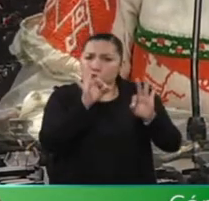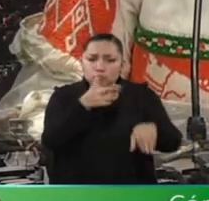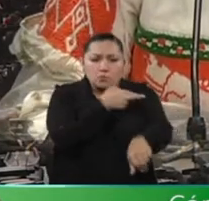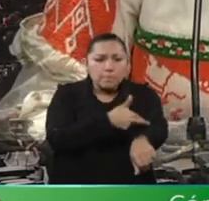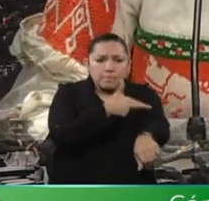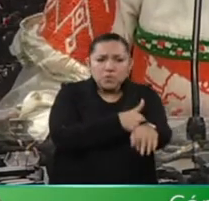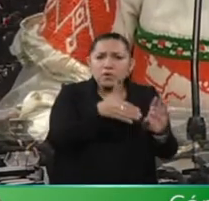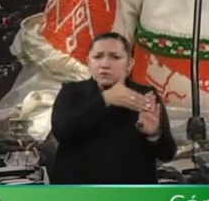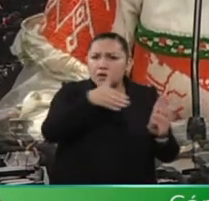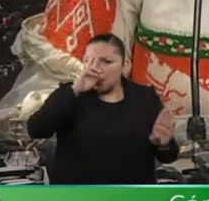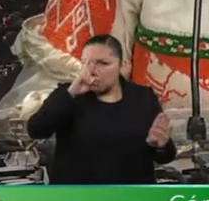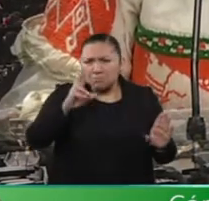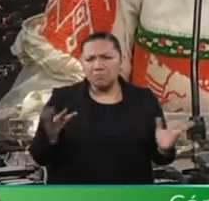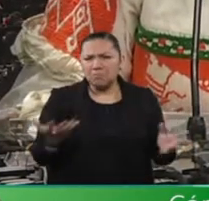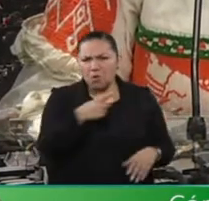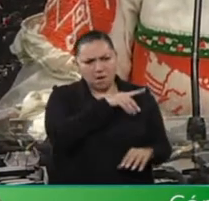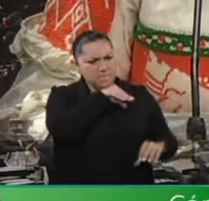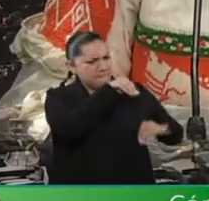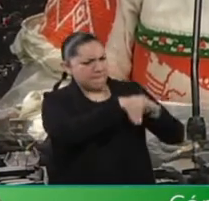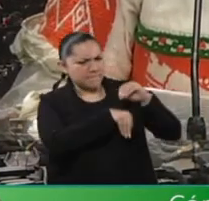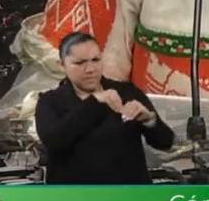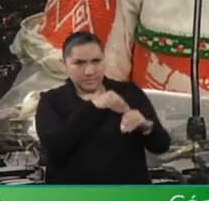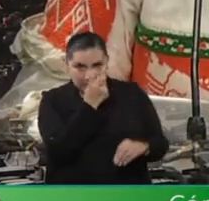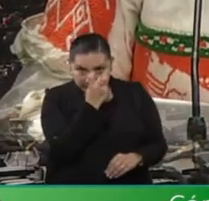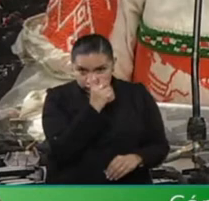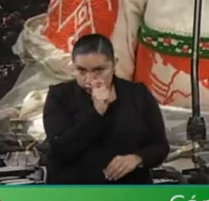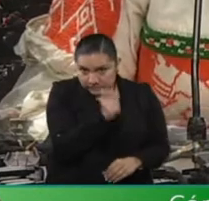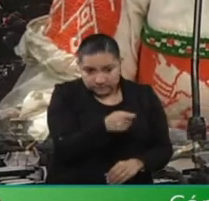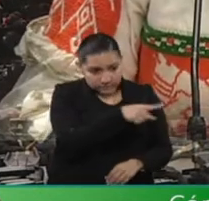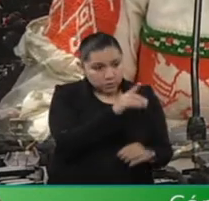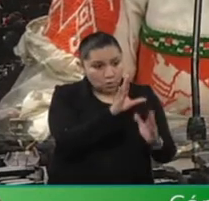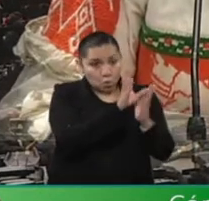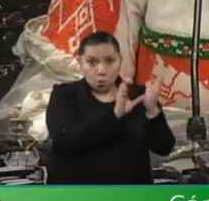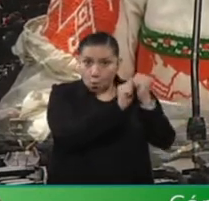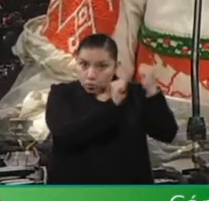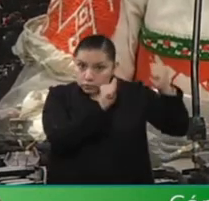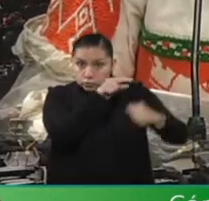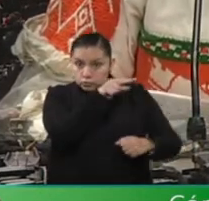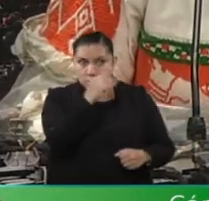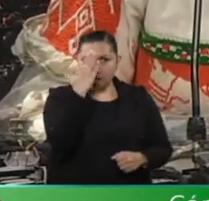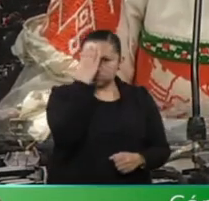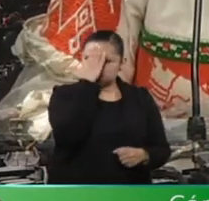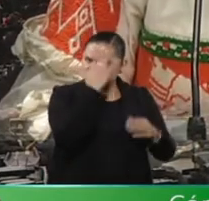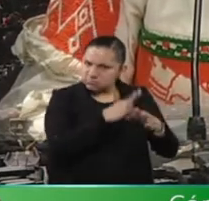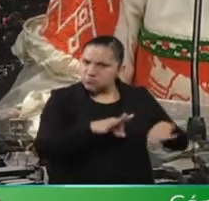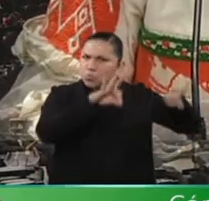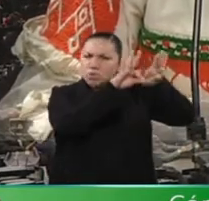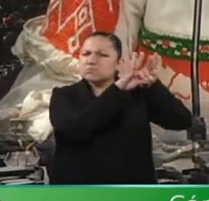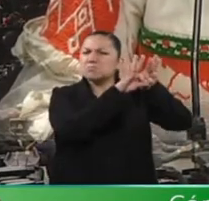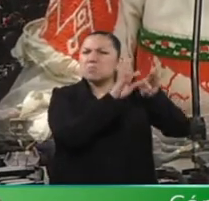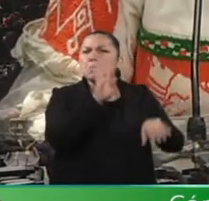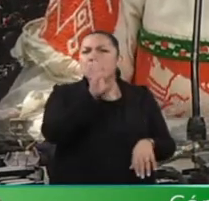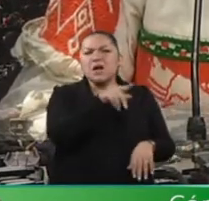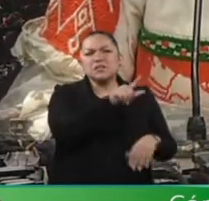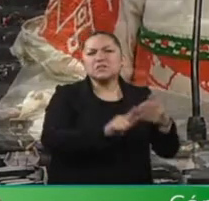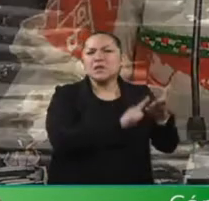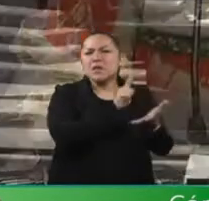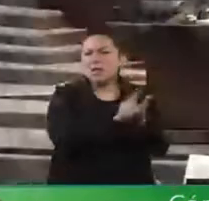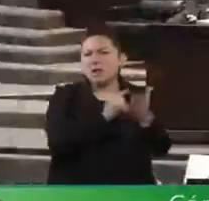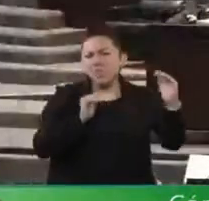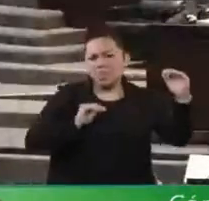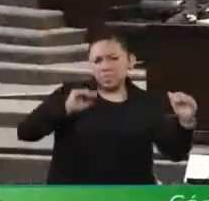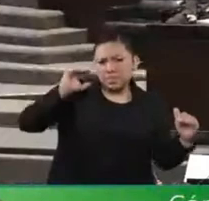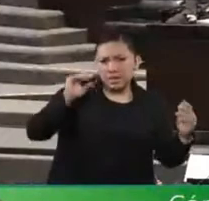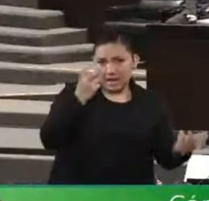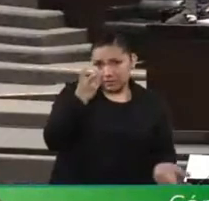hechos la supremacía de la Constitución, es tratarla como si fuera una ley menor, es jugar con la voluntad de todos los mexicanos.